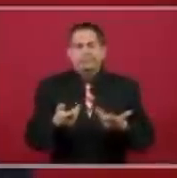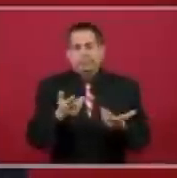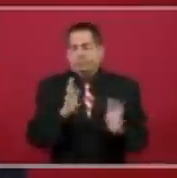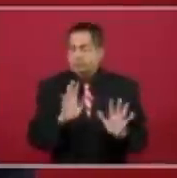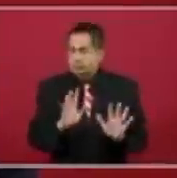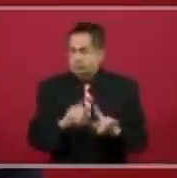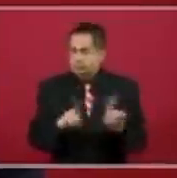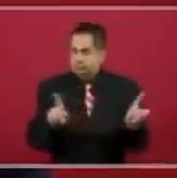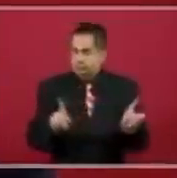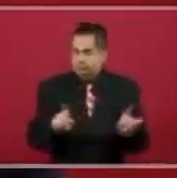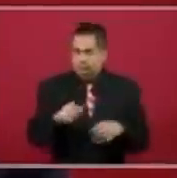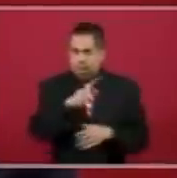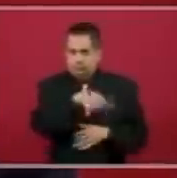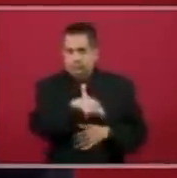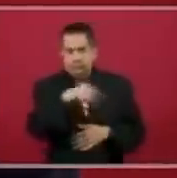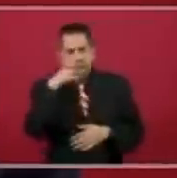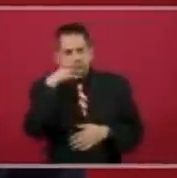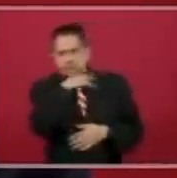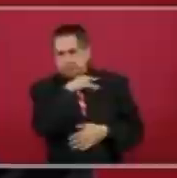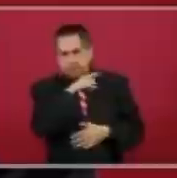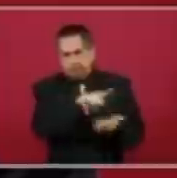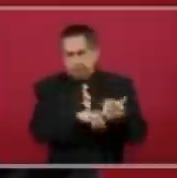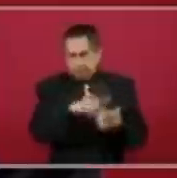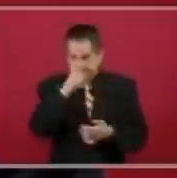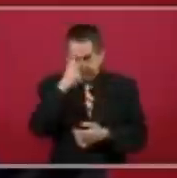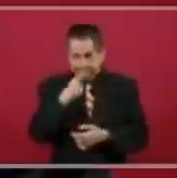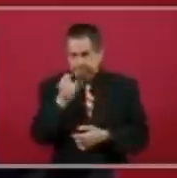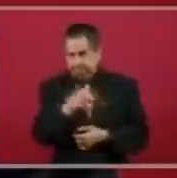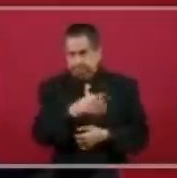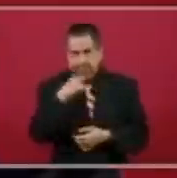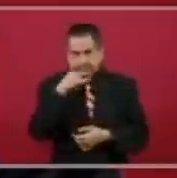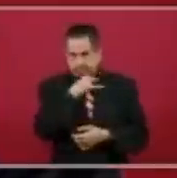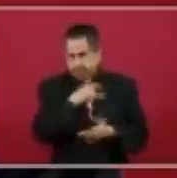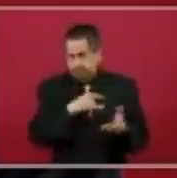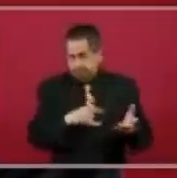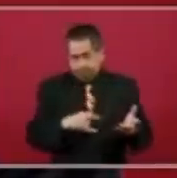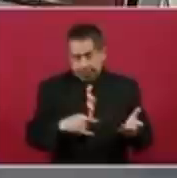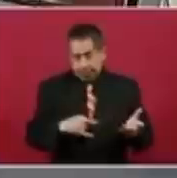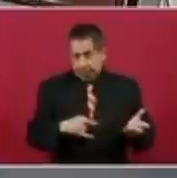Entonces, es muy hipócrita, pues, esa postura.